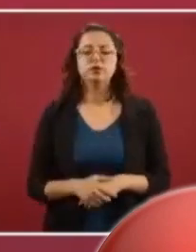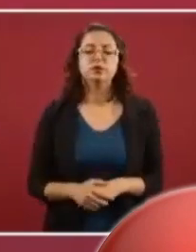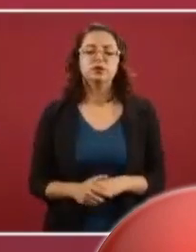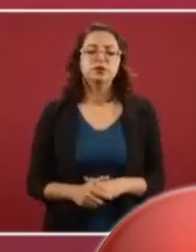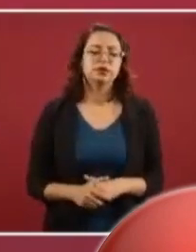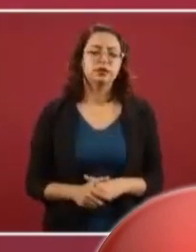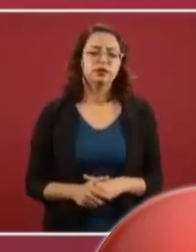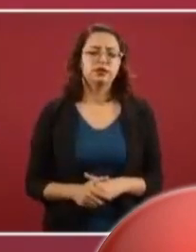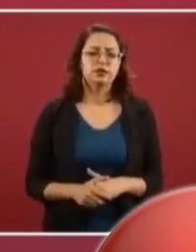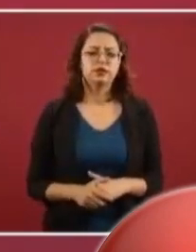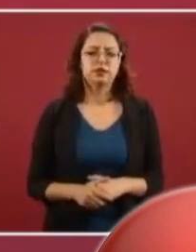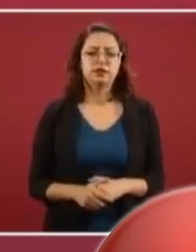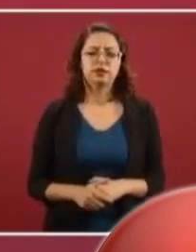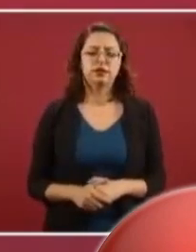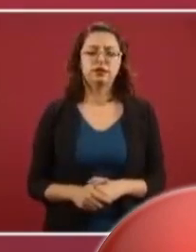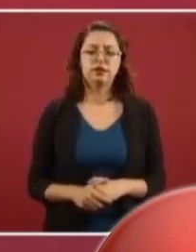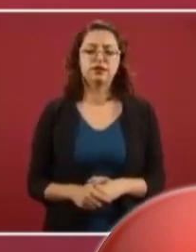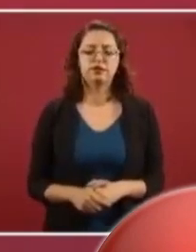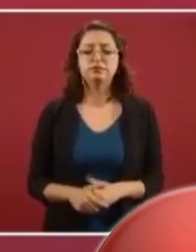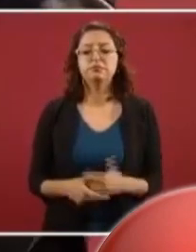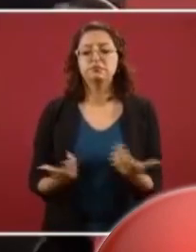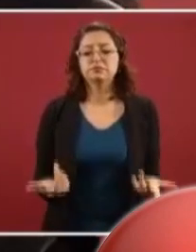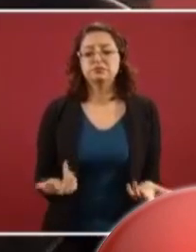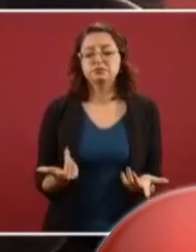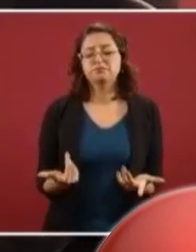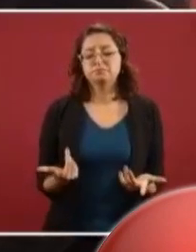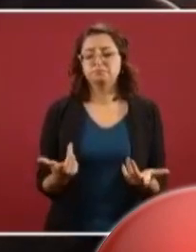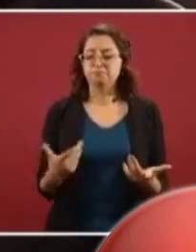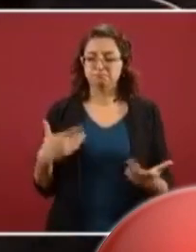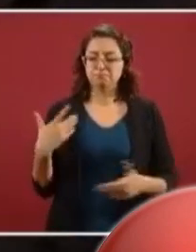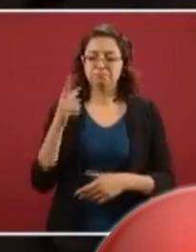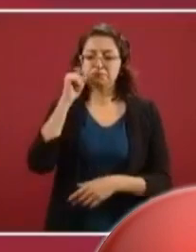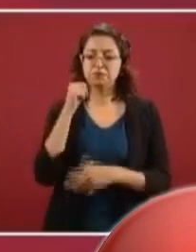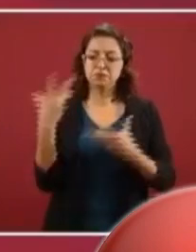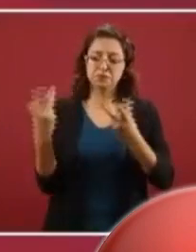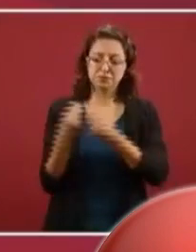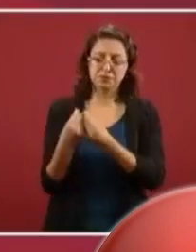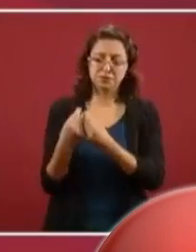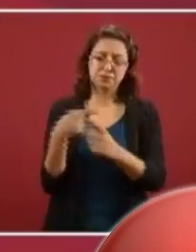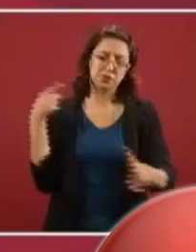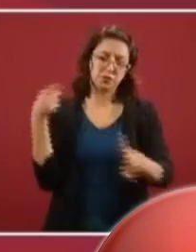ese es el motivo de la reunión que damos en estar